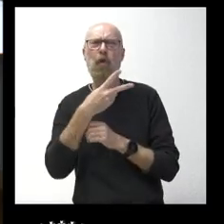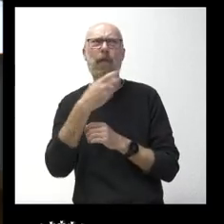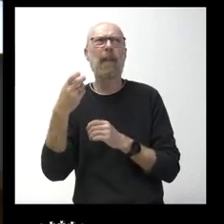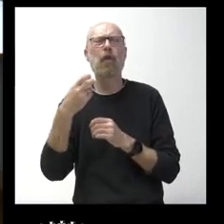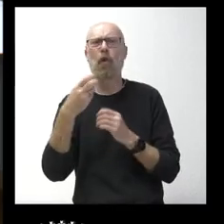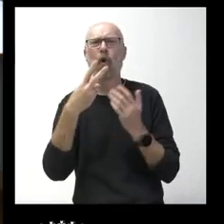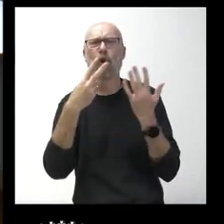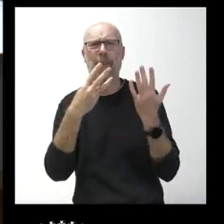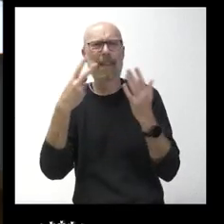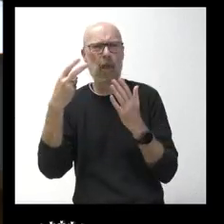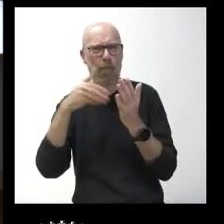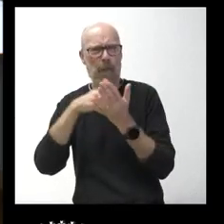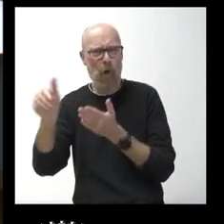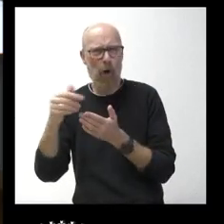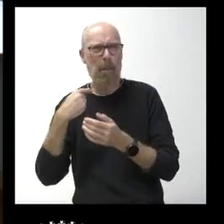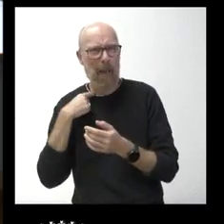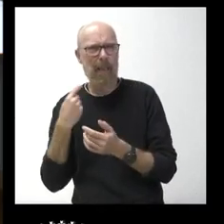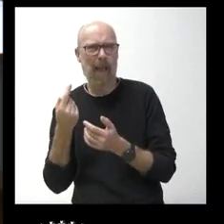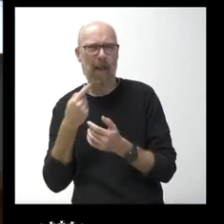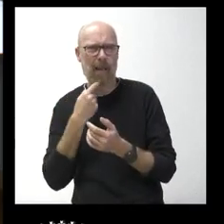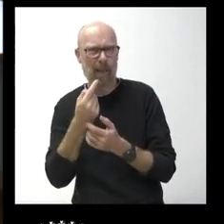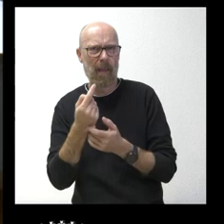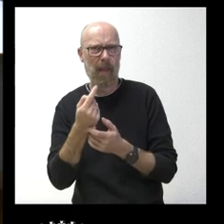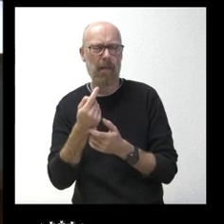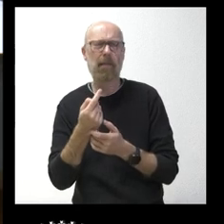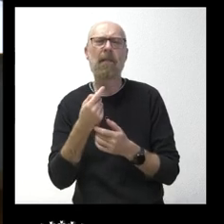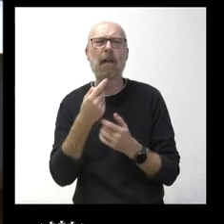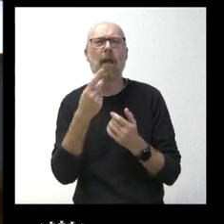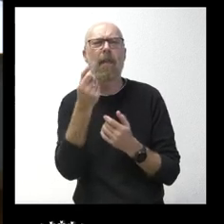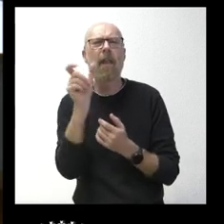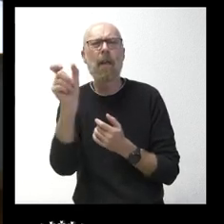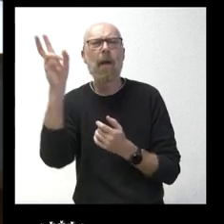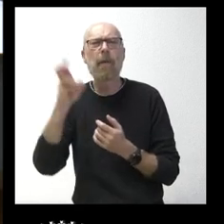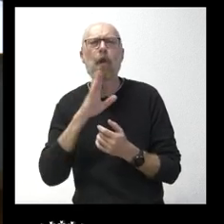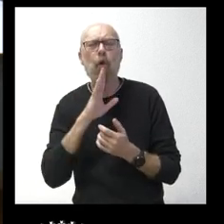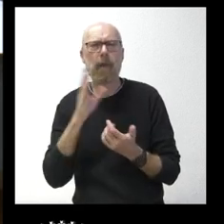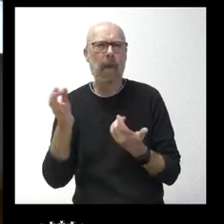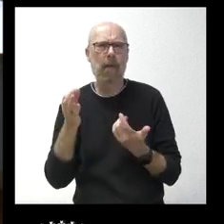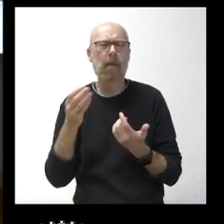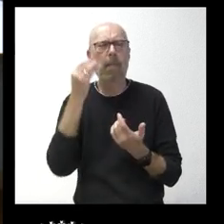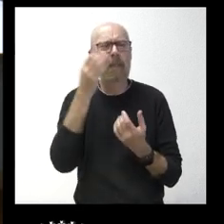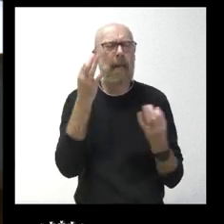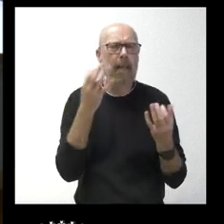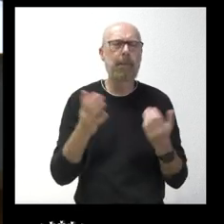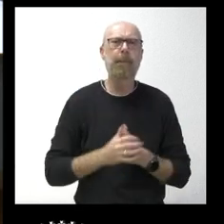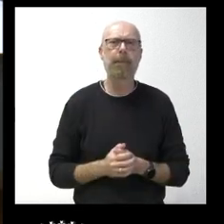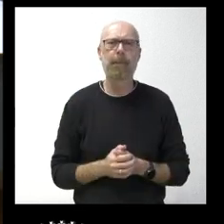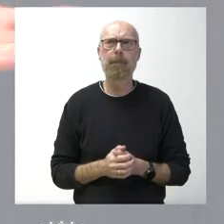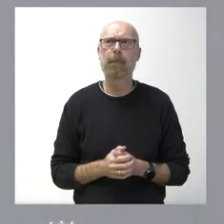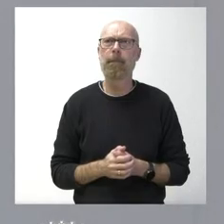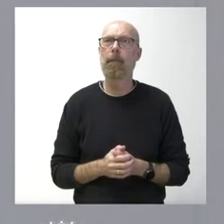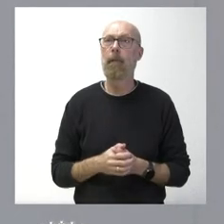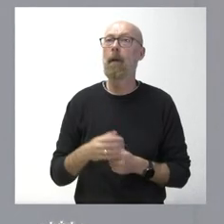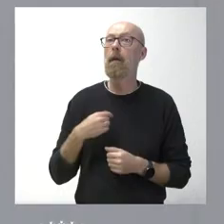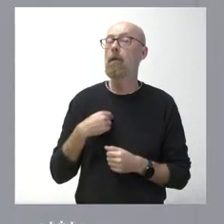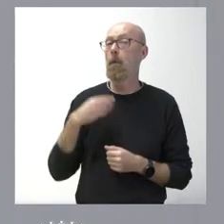efecto no sé a qué se debe esa cifra o o o qué valoración podrían hacer de de esa cifra que que aportaron en el las corte yo creo